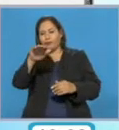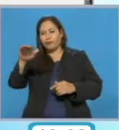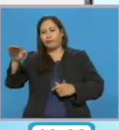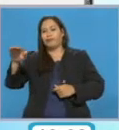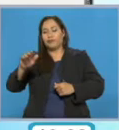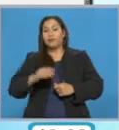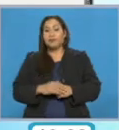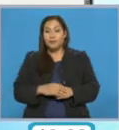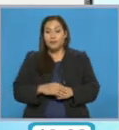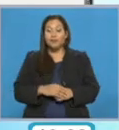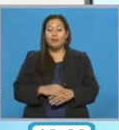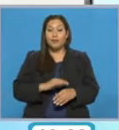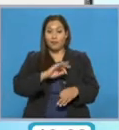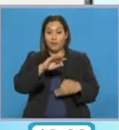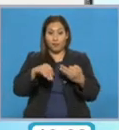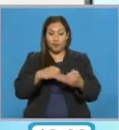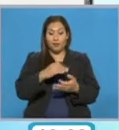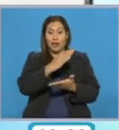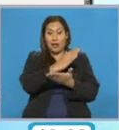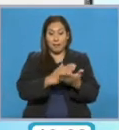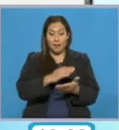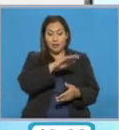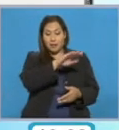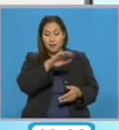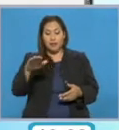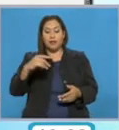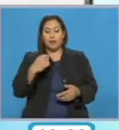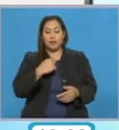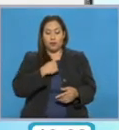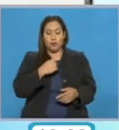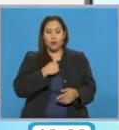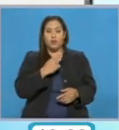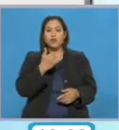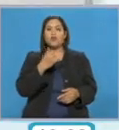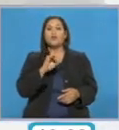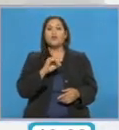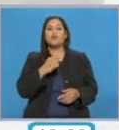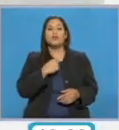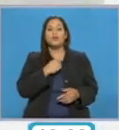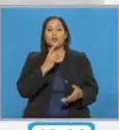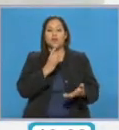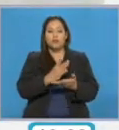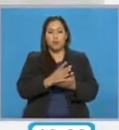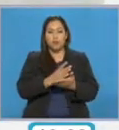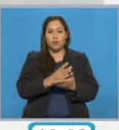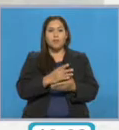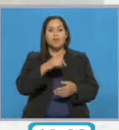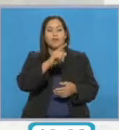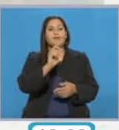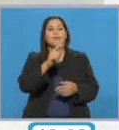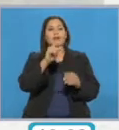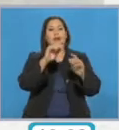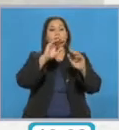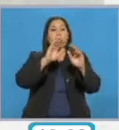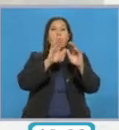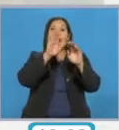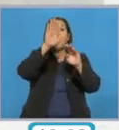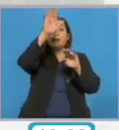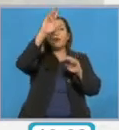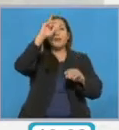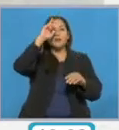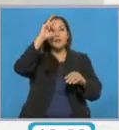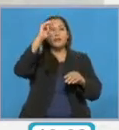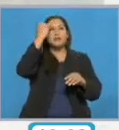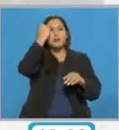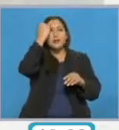escritura, todo lo que se hace en la zona media tiene que ver conmigo y con mi yo. Lo que está hacia arriba es la parte superior de las ideas, de las